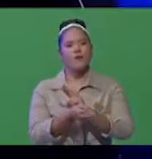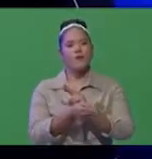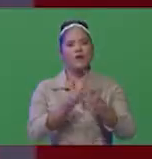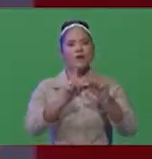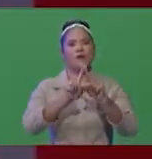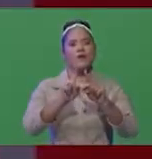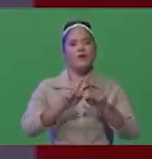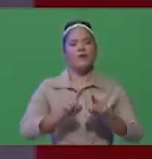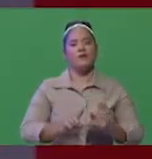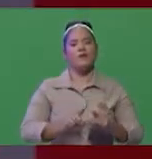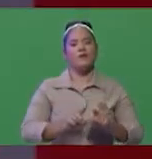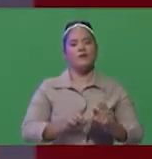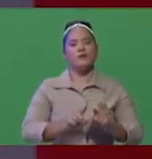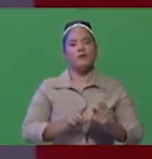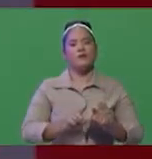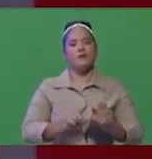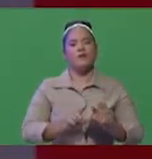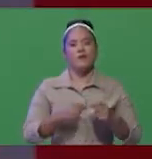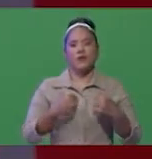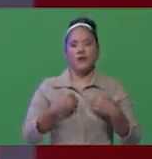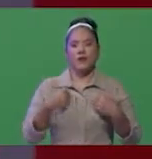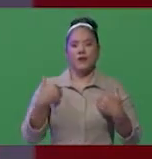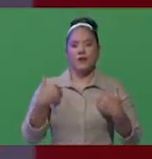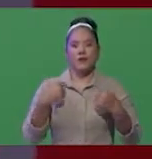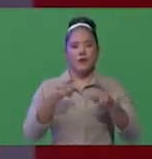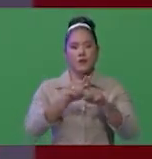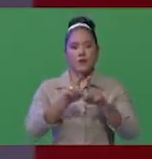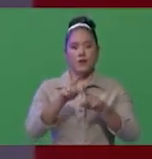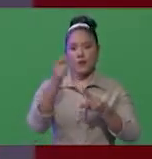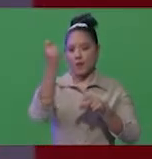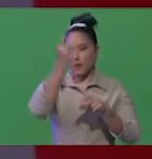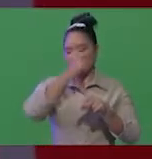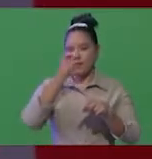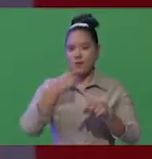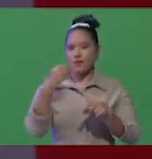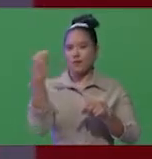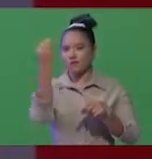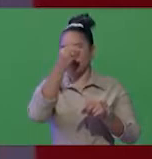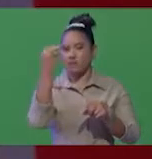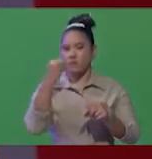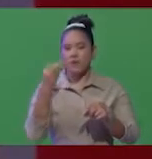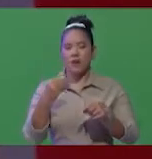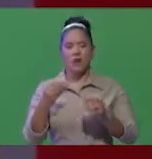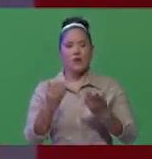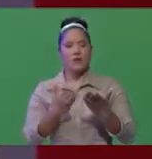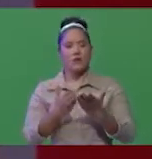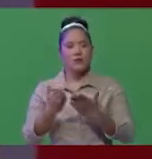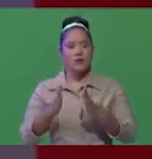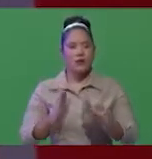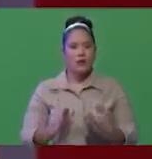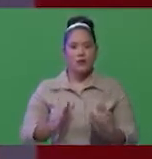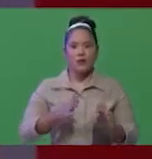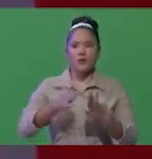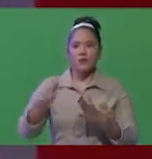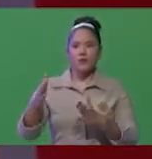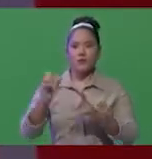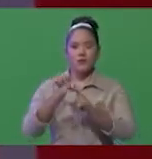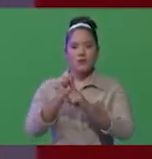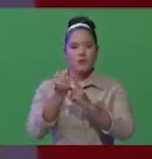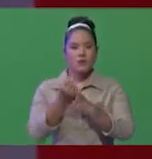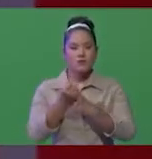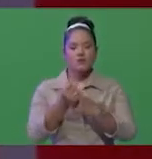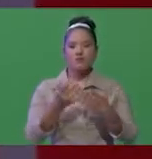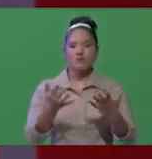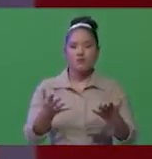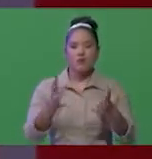vernos bellas y hermosas siempre. Entonces tenemos también de estética, así como también tenemos los servicios a nivel recreativo y sociales, con